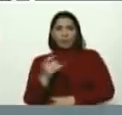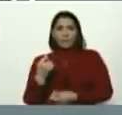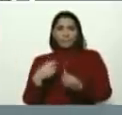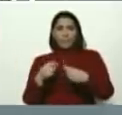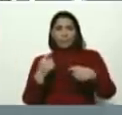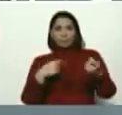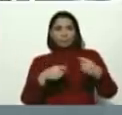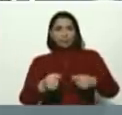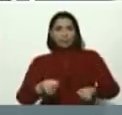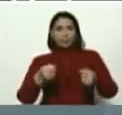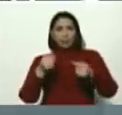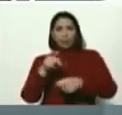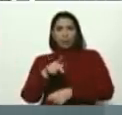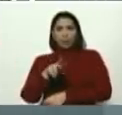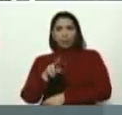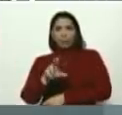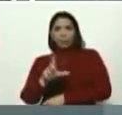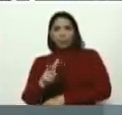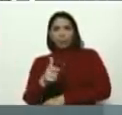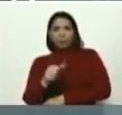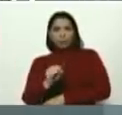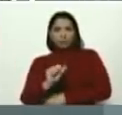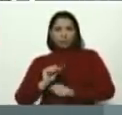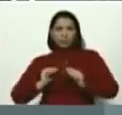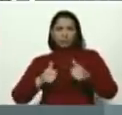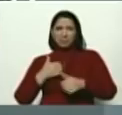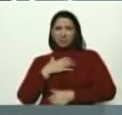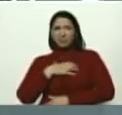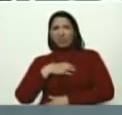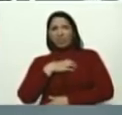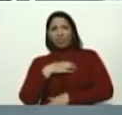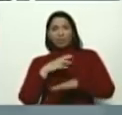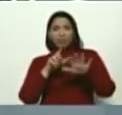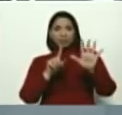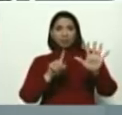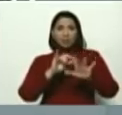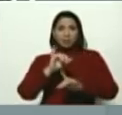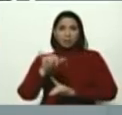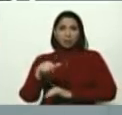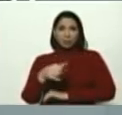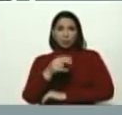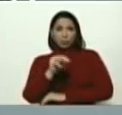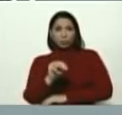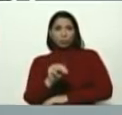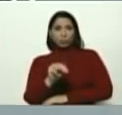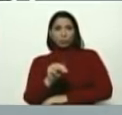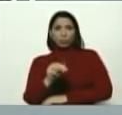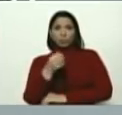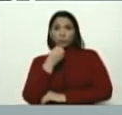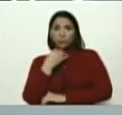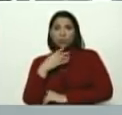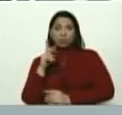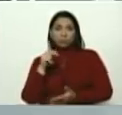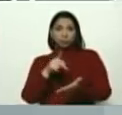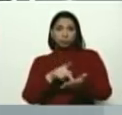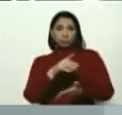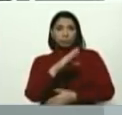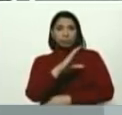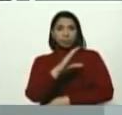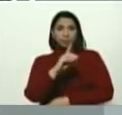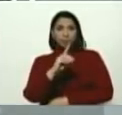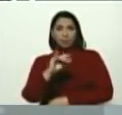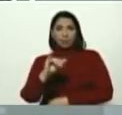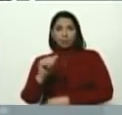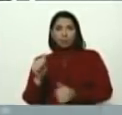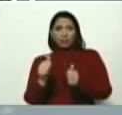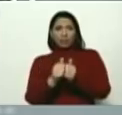las pulgas. Imagínate tú. Inició sus síntomas el 6 de junio y bueno, acudió a un CDI